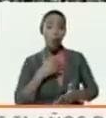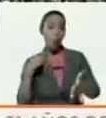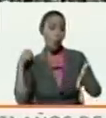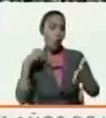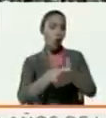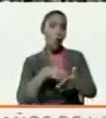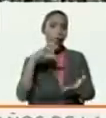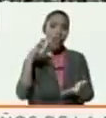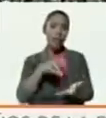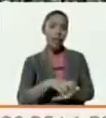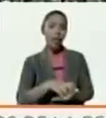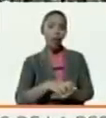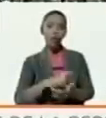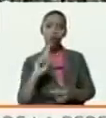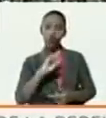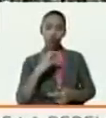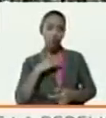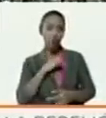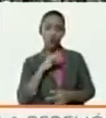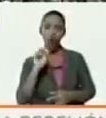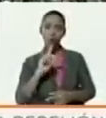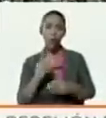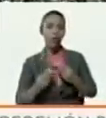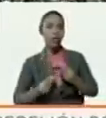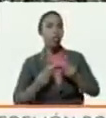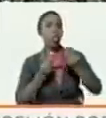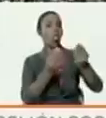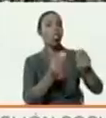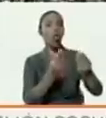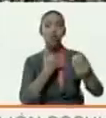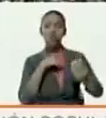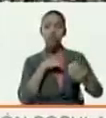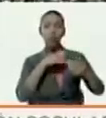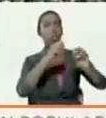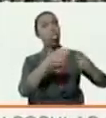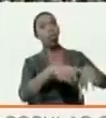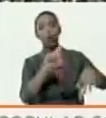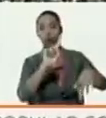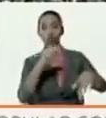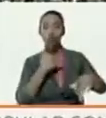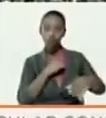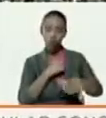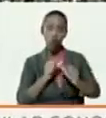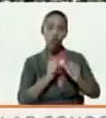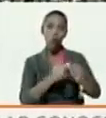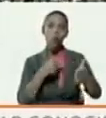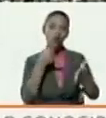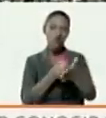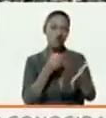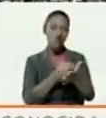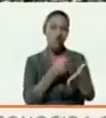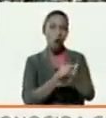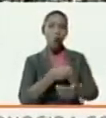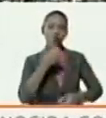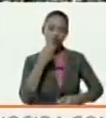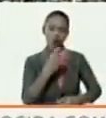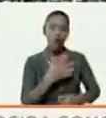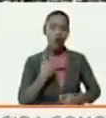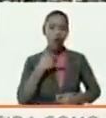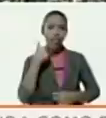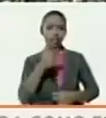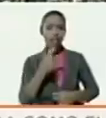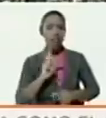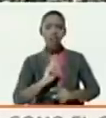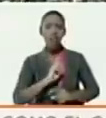Estado. Lo que no vamos a hacer nosotros es entregarnos o rendirnos. No, no, no. Nosotros seguimos luchando. Y bien bueno que los que dicen que no